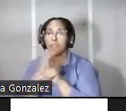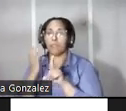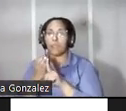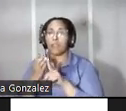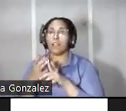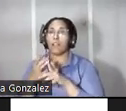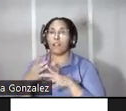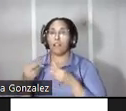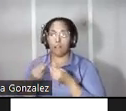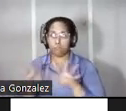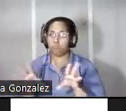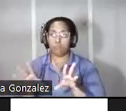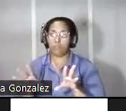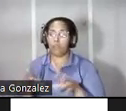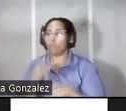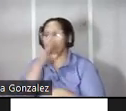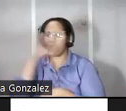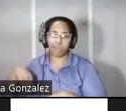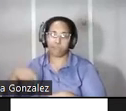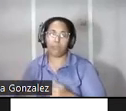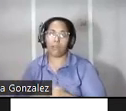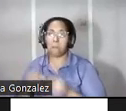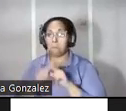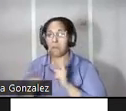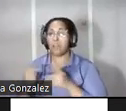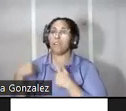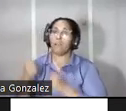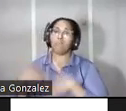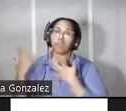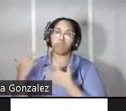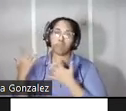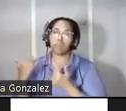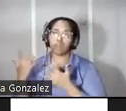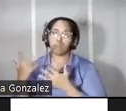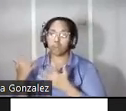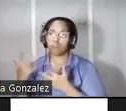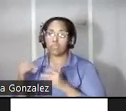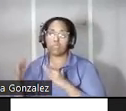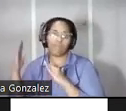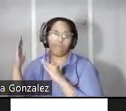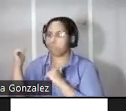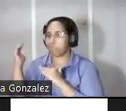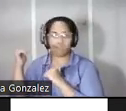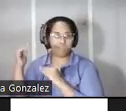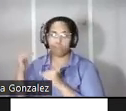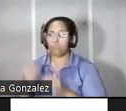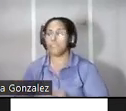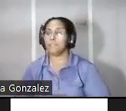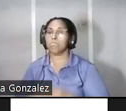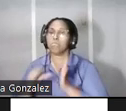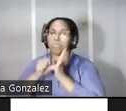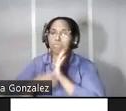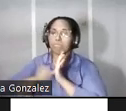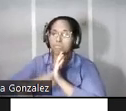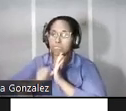la pérdida no se había consumado, pero ya estaba en espera de la misma sin esperanza alguna. Y para reforzar